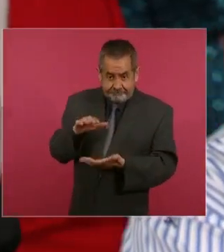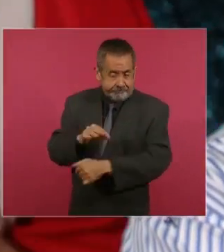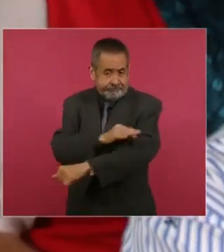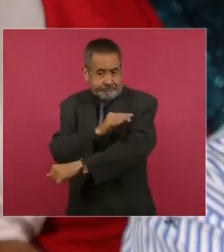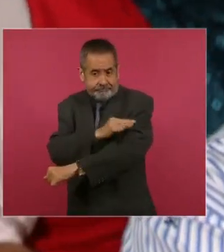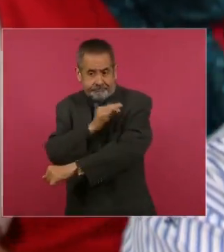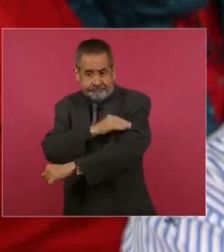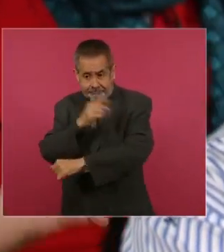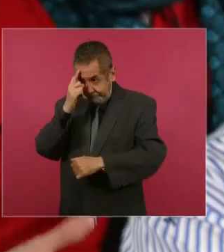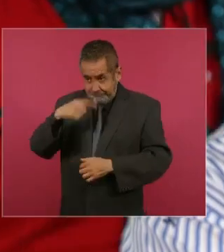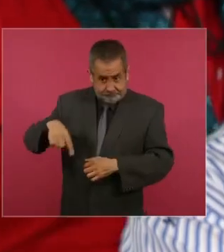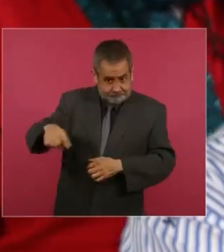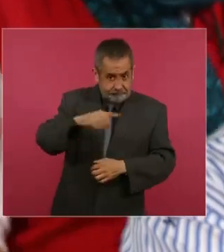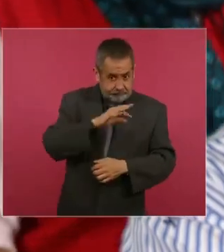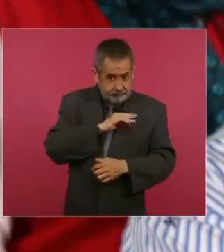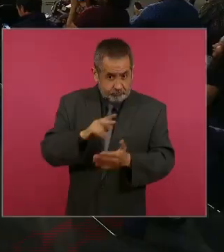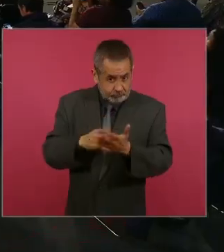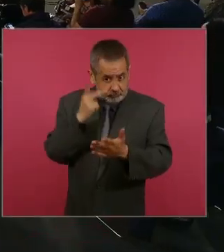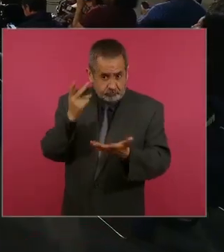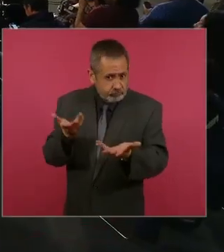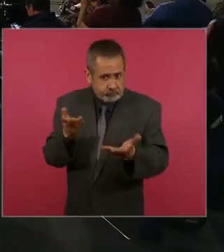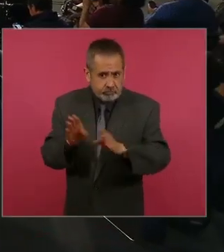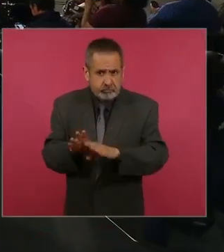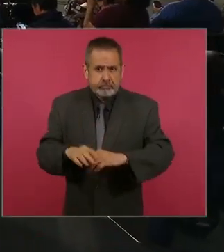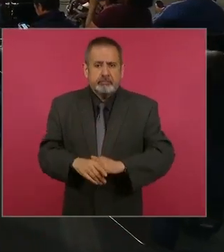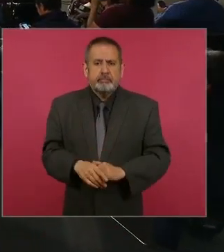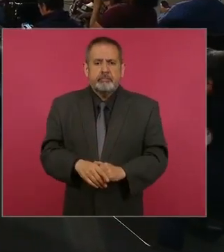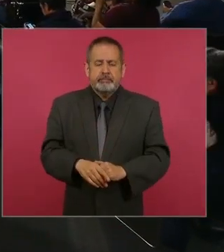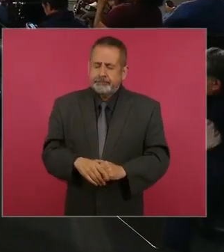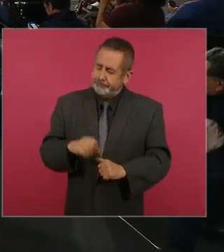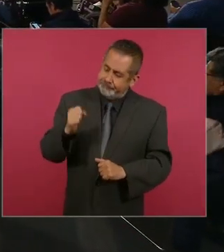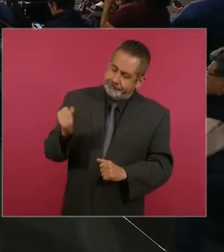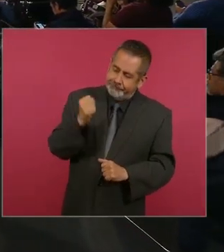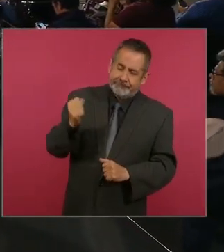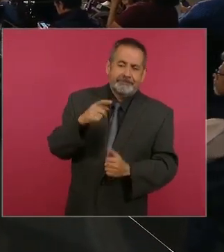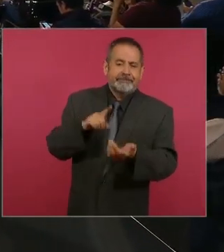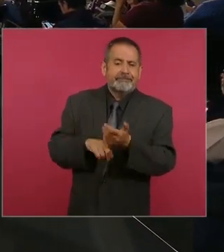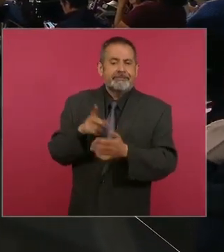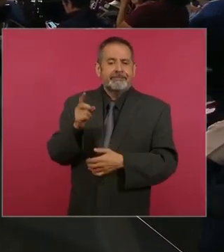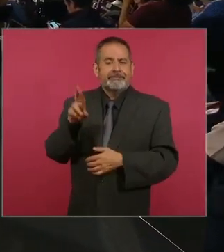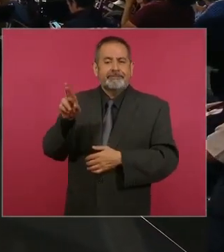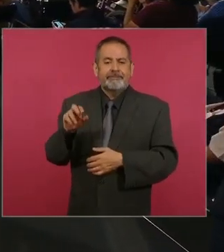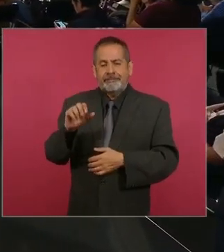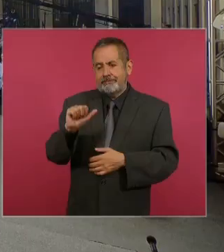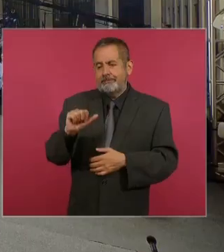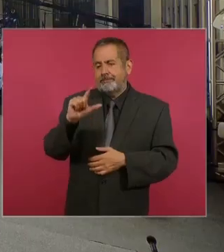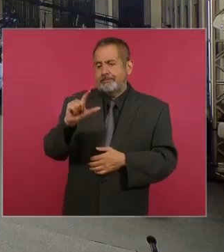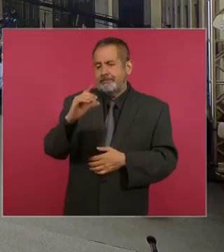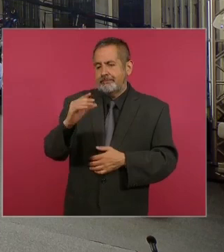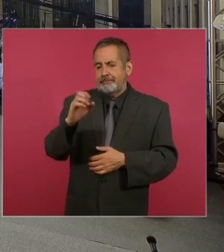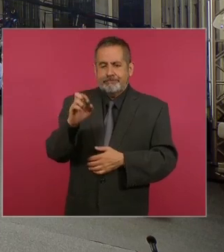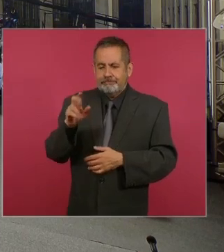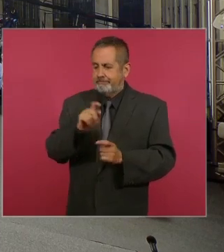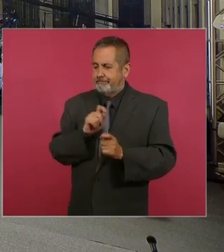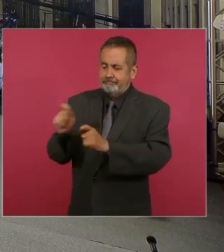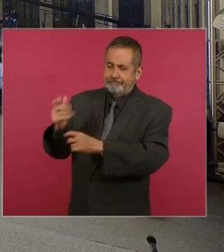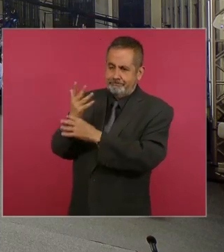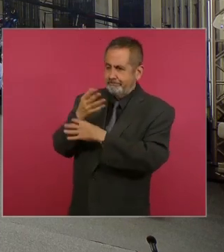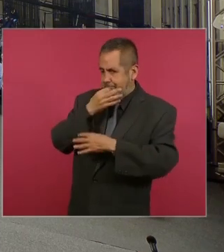ya para la aprobación en México? Por suerte tenemos aquí al doctor Alcocer, así que le pasamos la